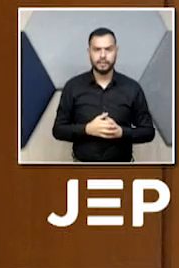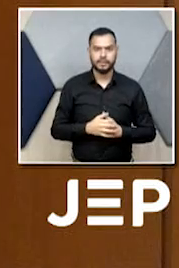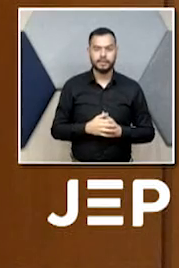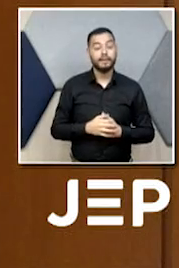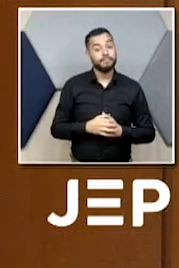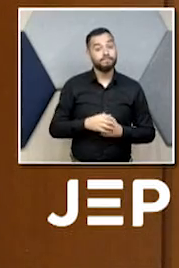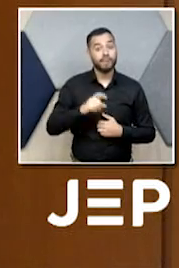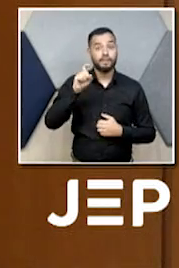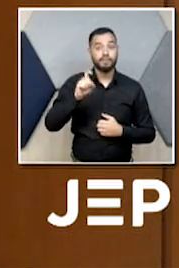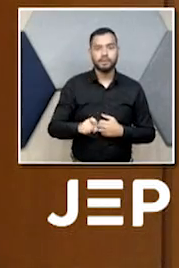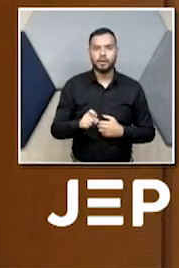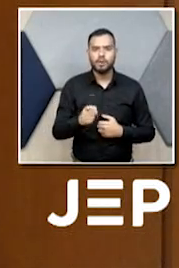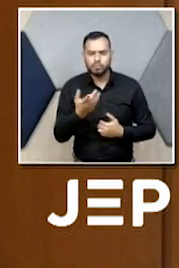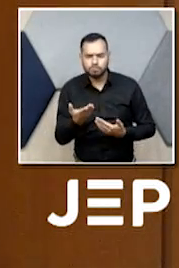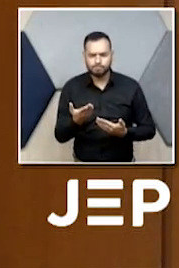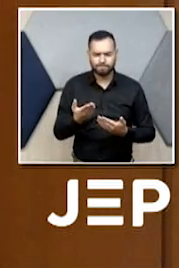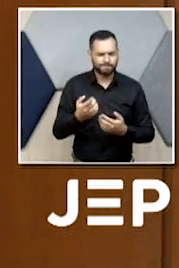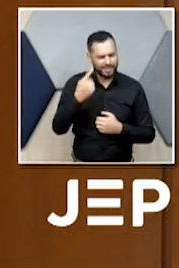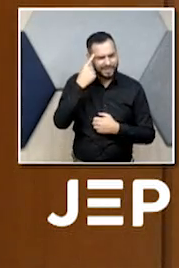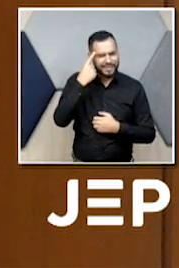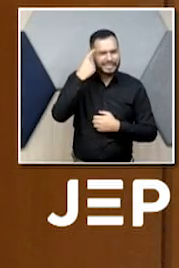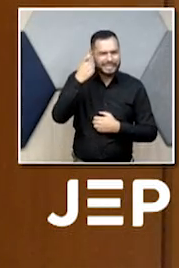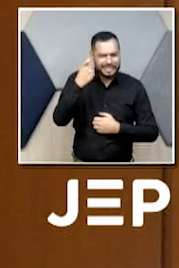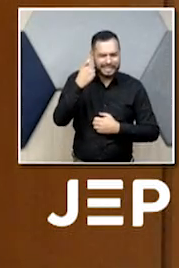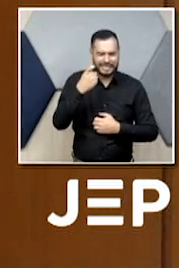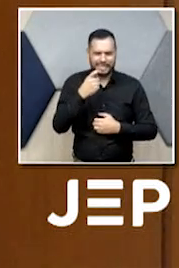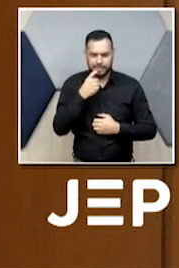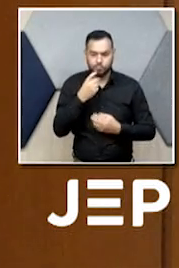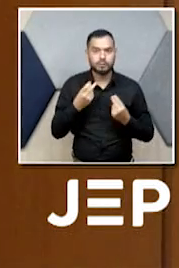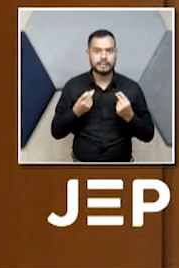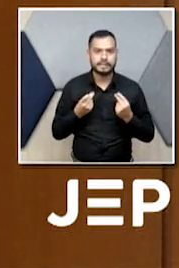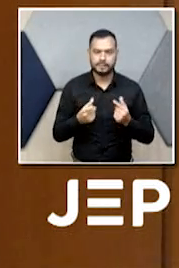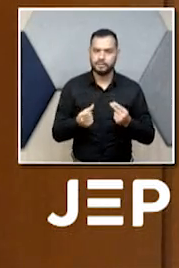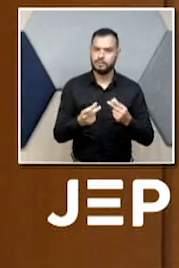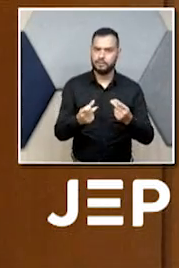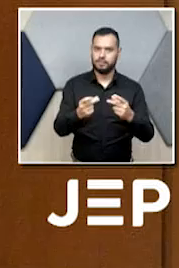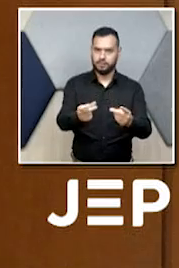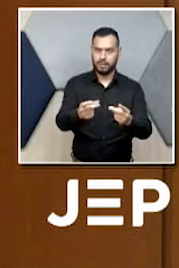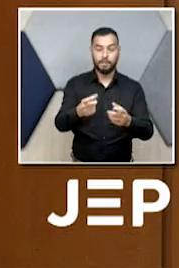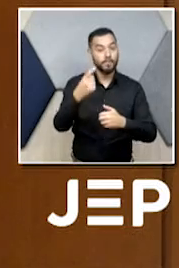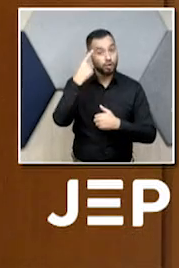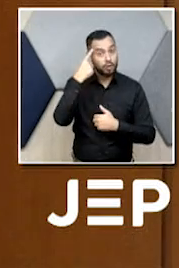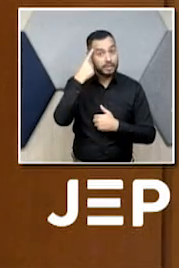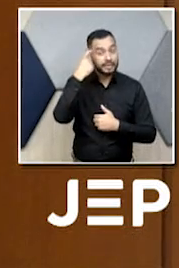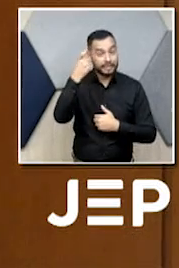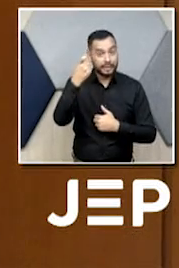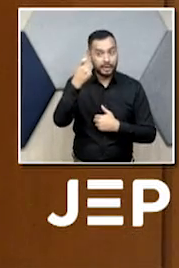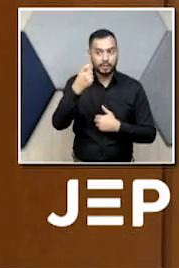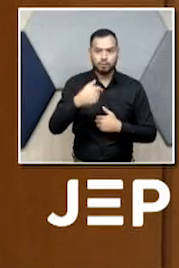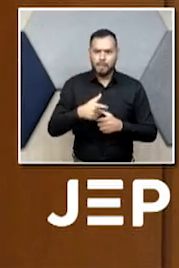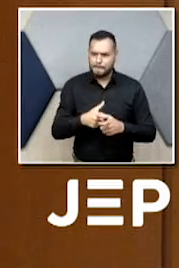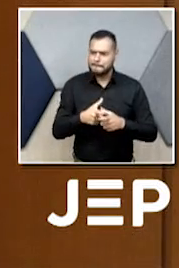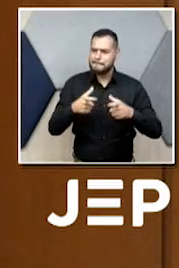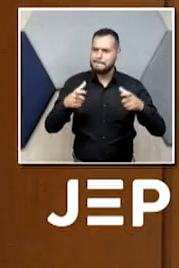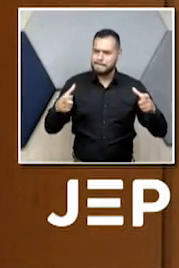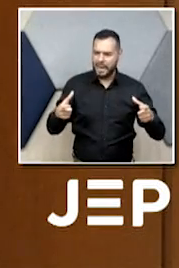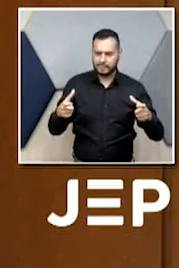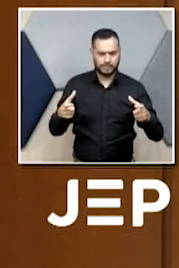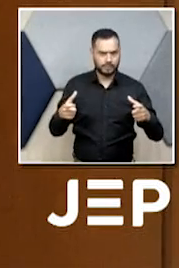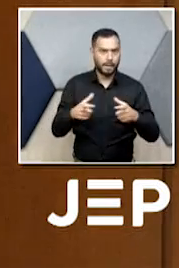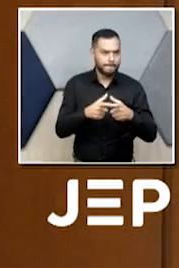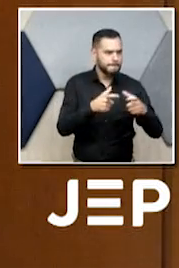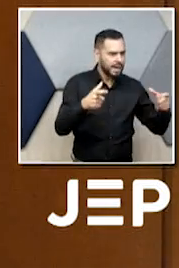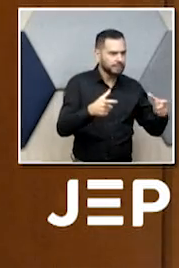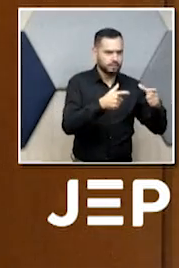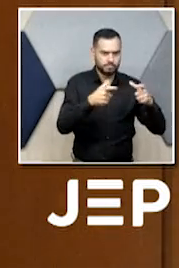enfrentar el desafío de la celeridad y el desafío de la masividad. Y para ello estamos